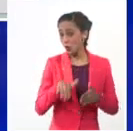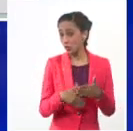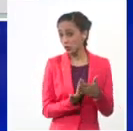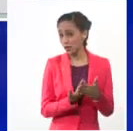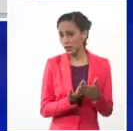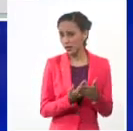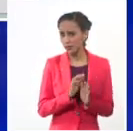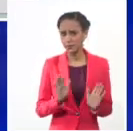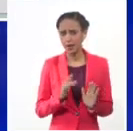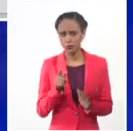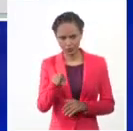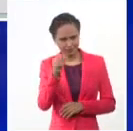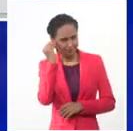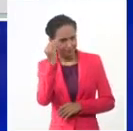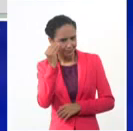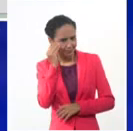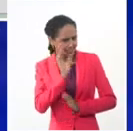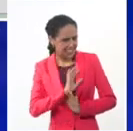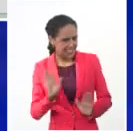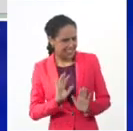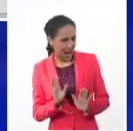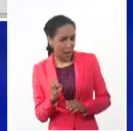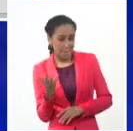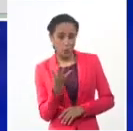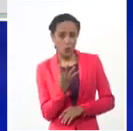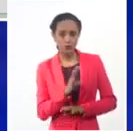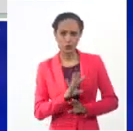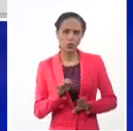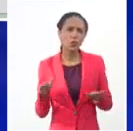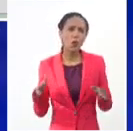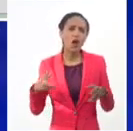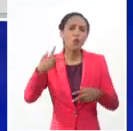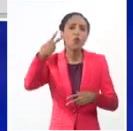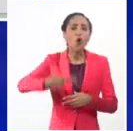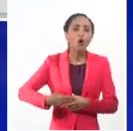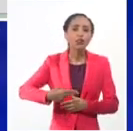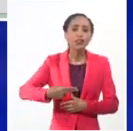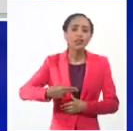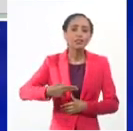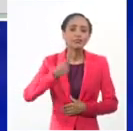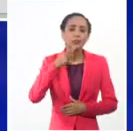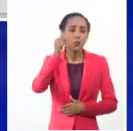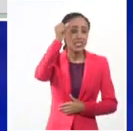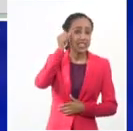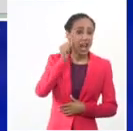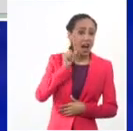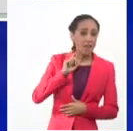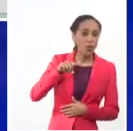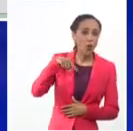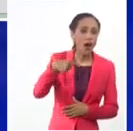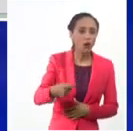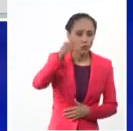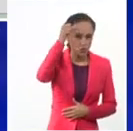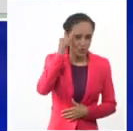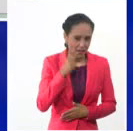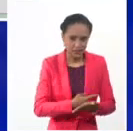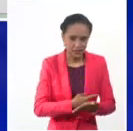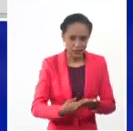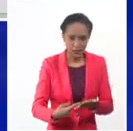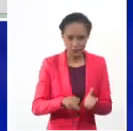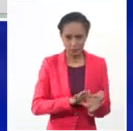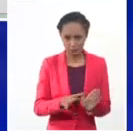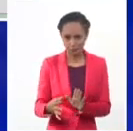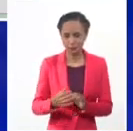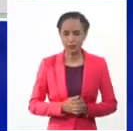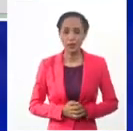que ya hoy no son los primeros 4, no, es que esto es un corte que se hace de sábado a sábado. Y en esos primeros 4 días de